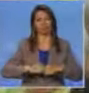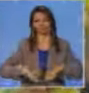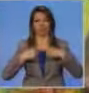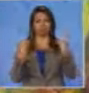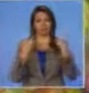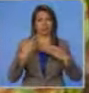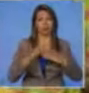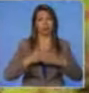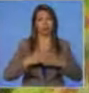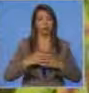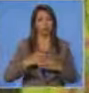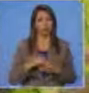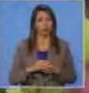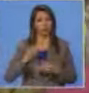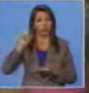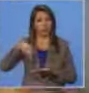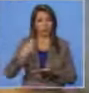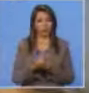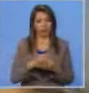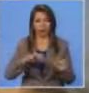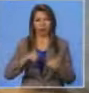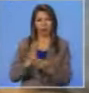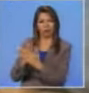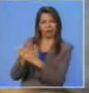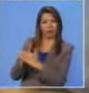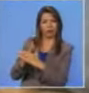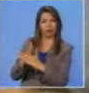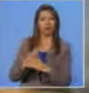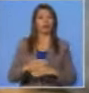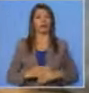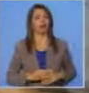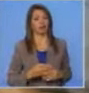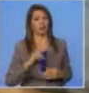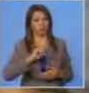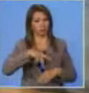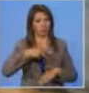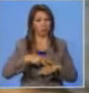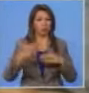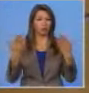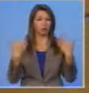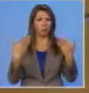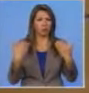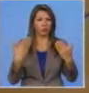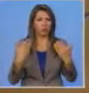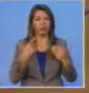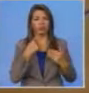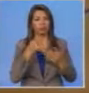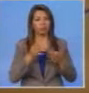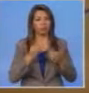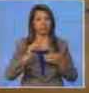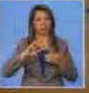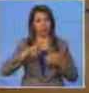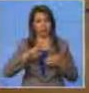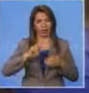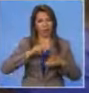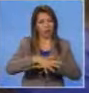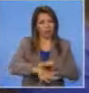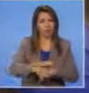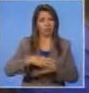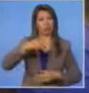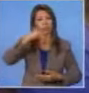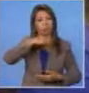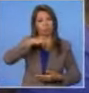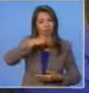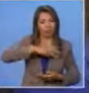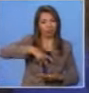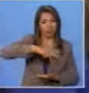Guayas fue impedida de entrar a trabajar. El prefecto Jairala tiene previstas reuniones similares con sus homólogos de Los Ríos y Manabí para buscar